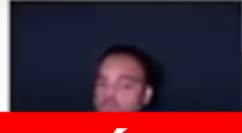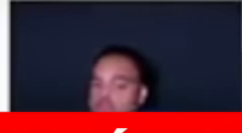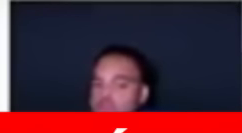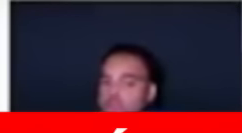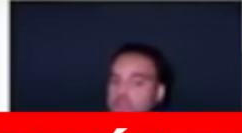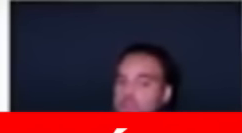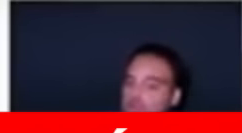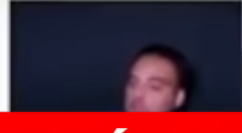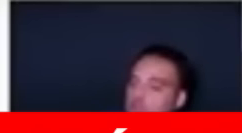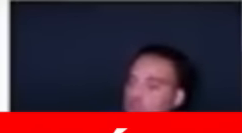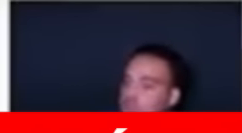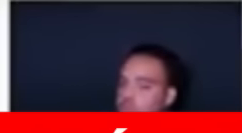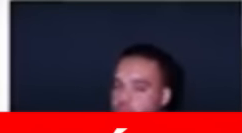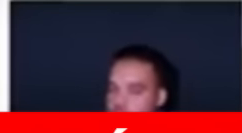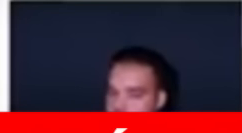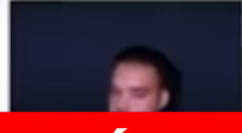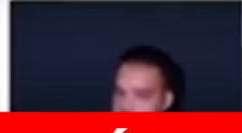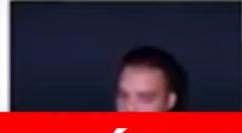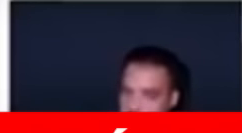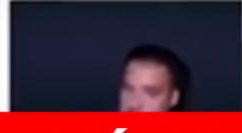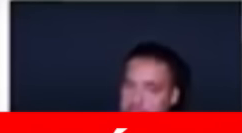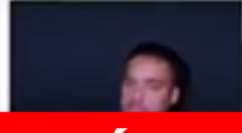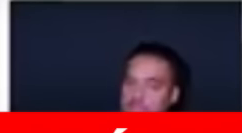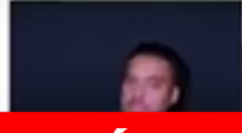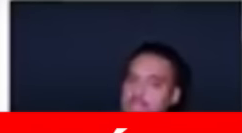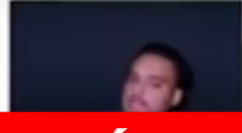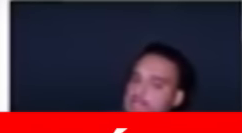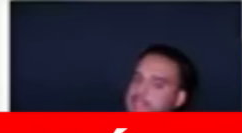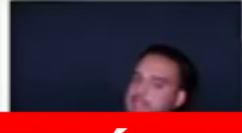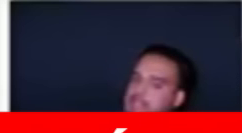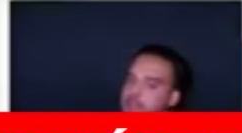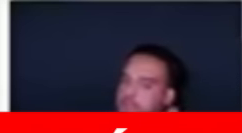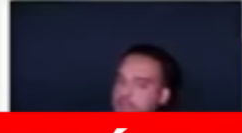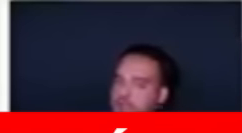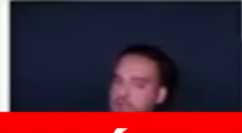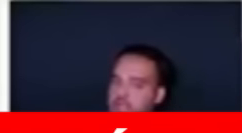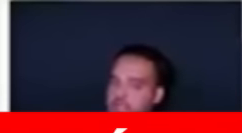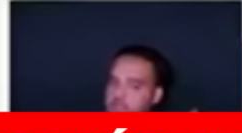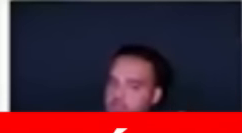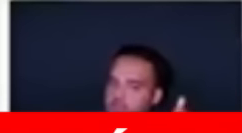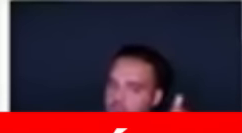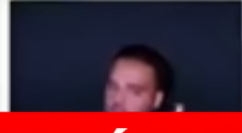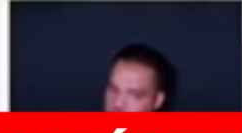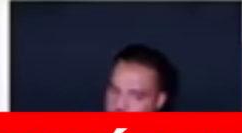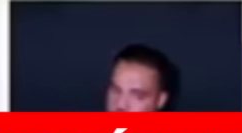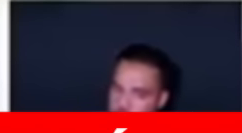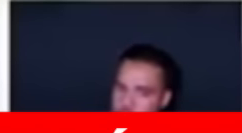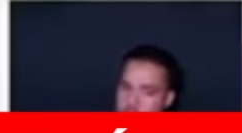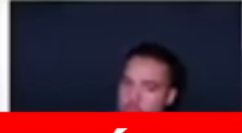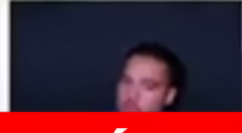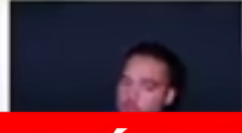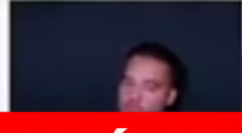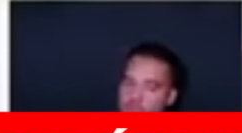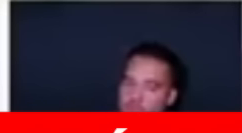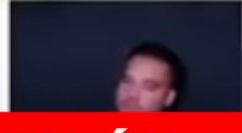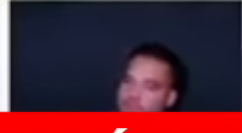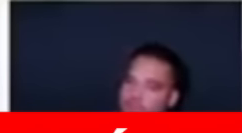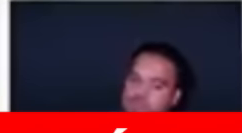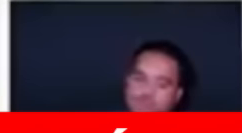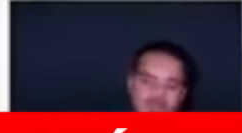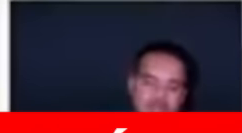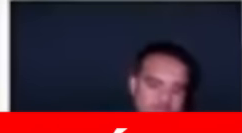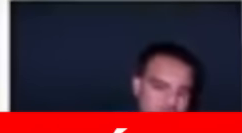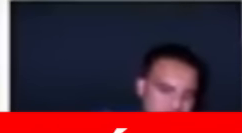ya se dijo aquí. O el Estado protege a sus ciudadanos o los abandona.